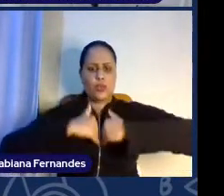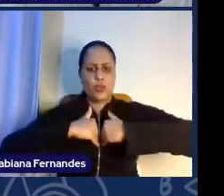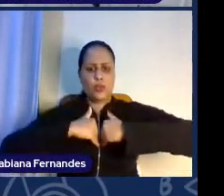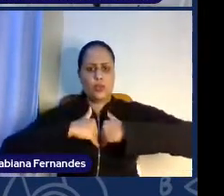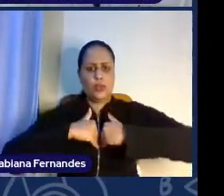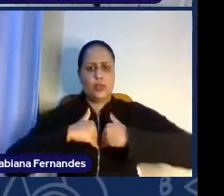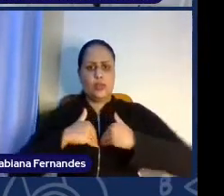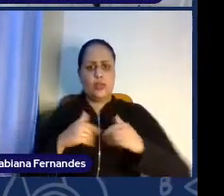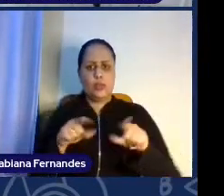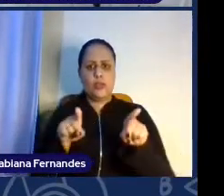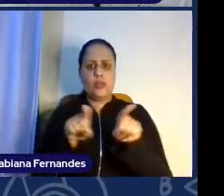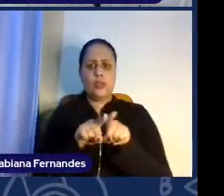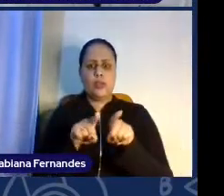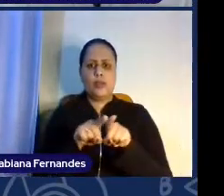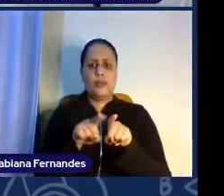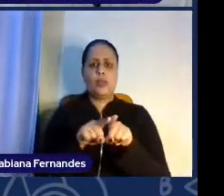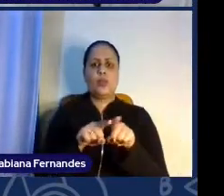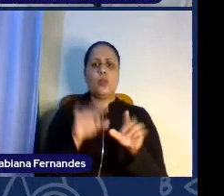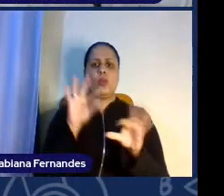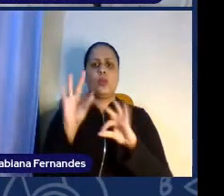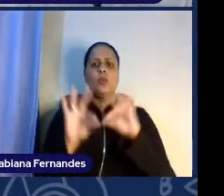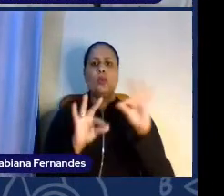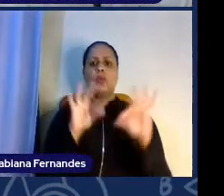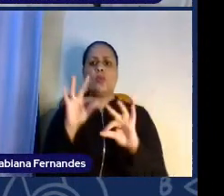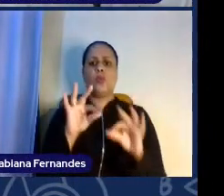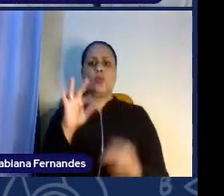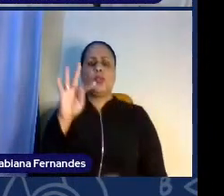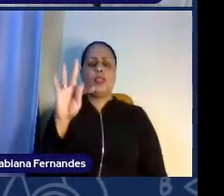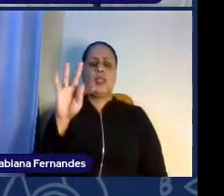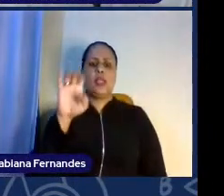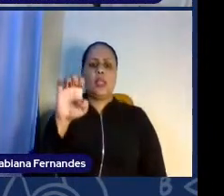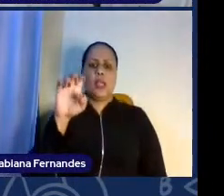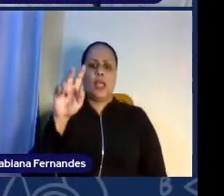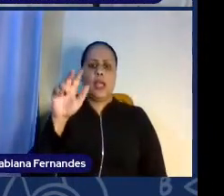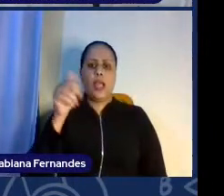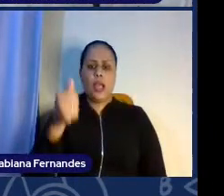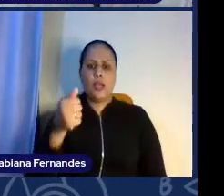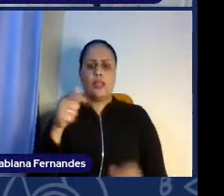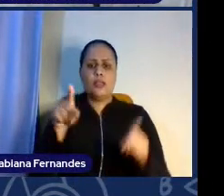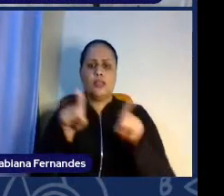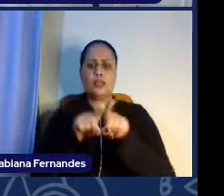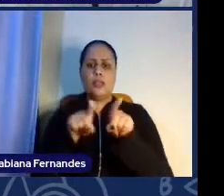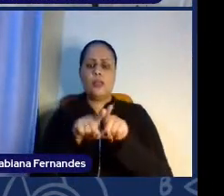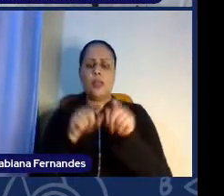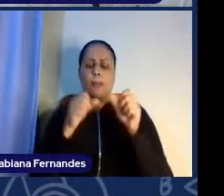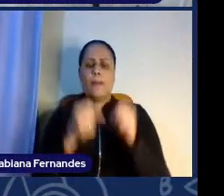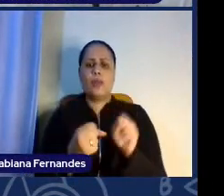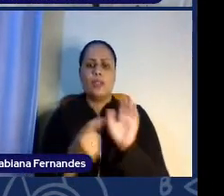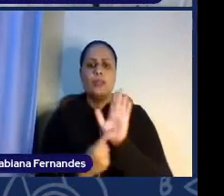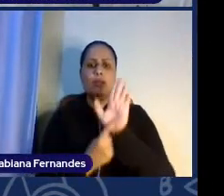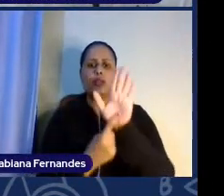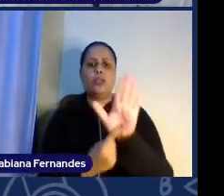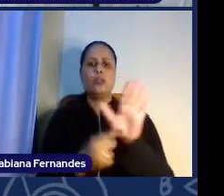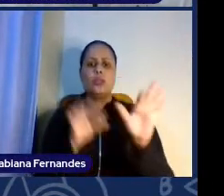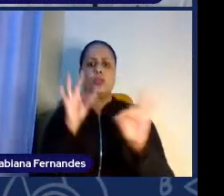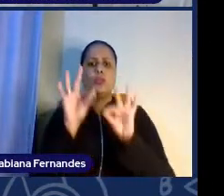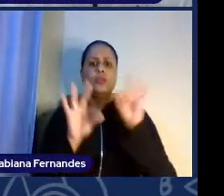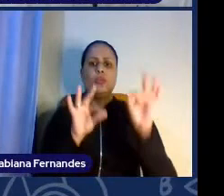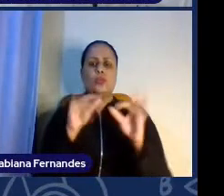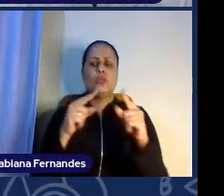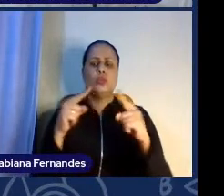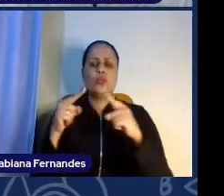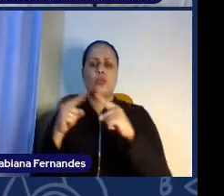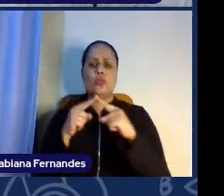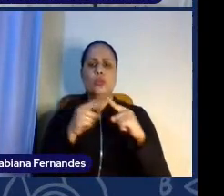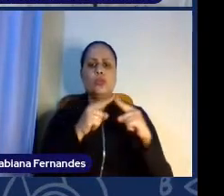enseguida van a ver qué trastornos se pueden presentar para que se presente este tipo de